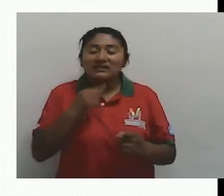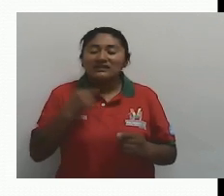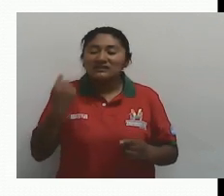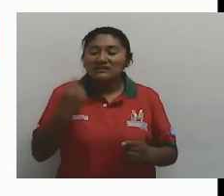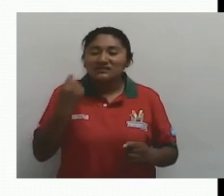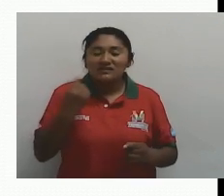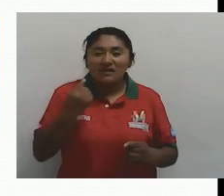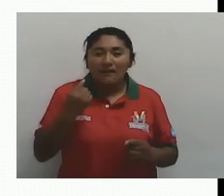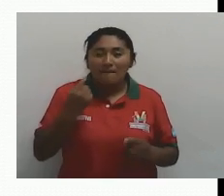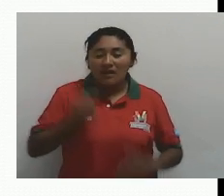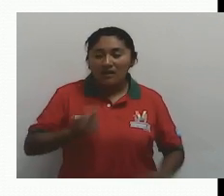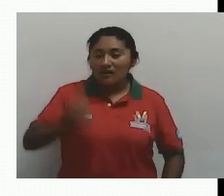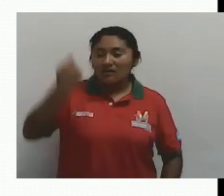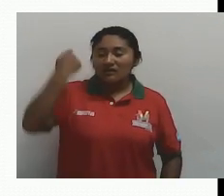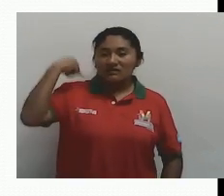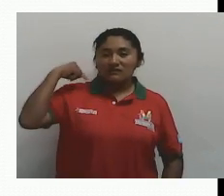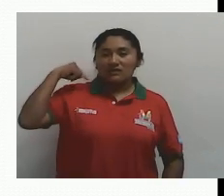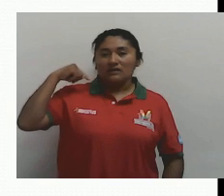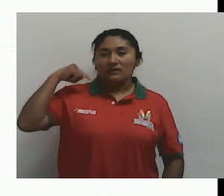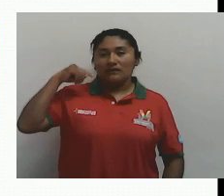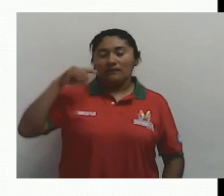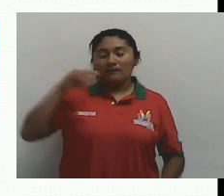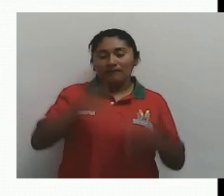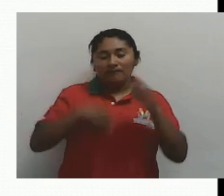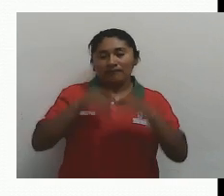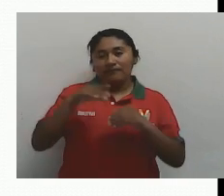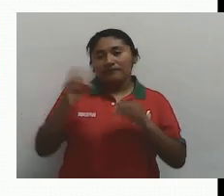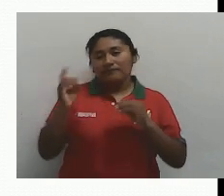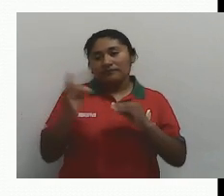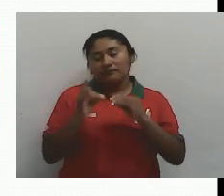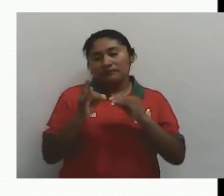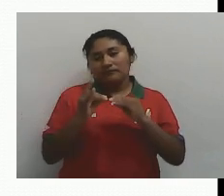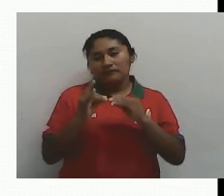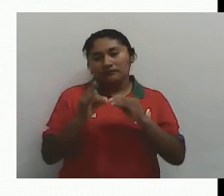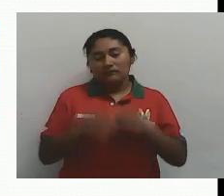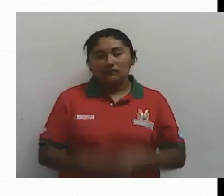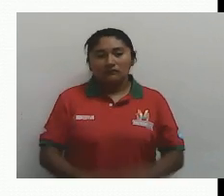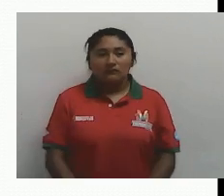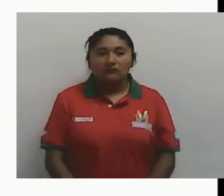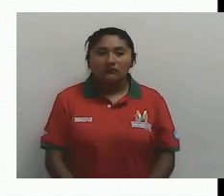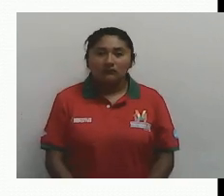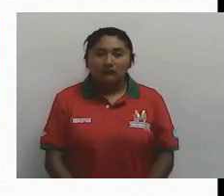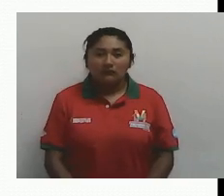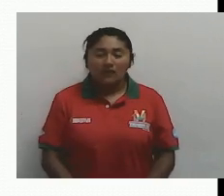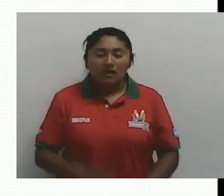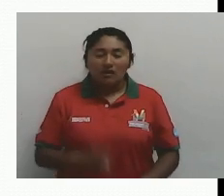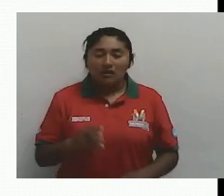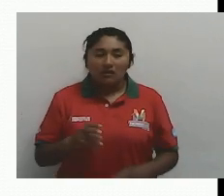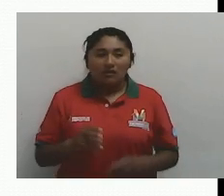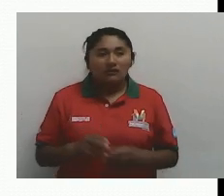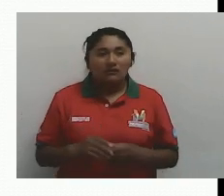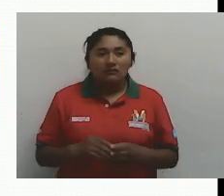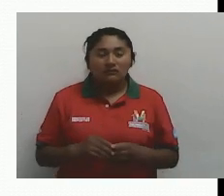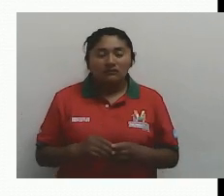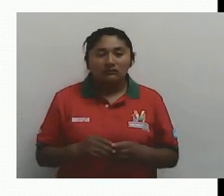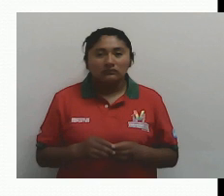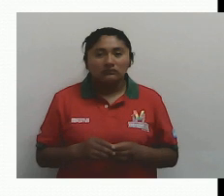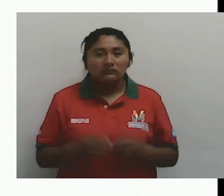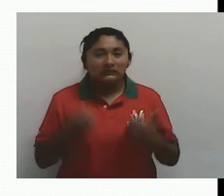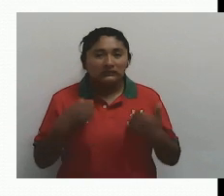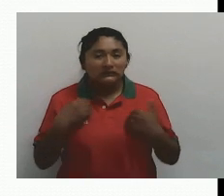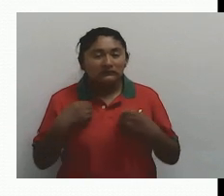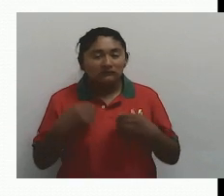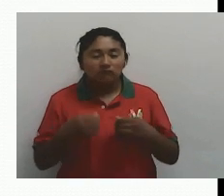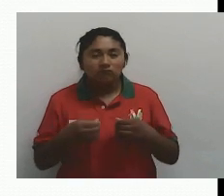que retorne en posición de espalda y que en la llegada toque la pared en posición de espalda. Entonces, si tomamos en cuenta estas